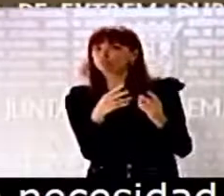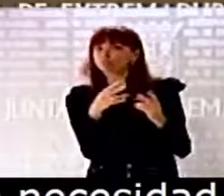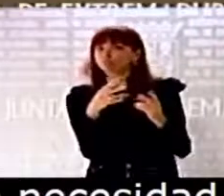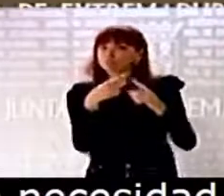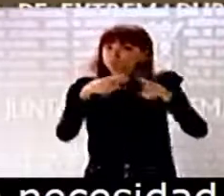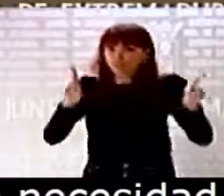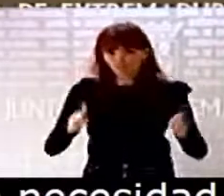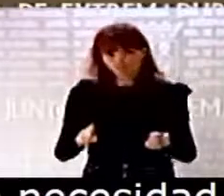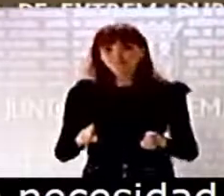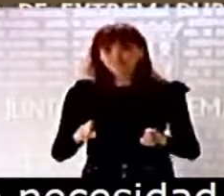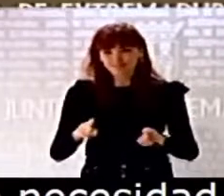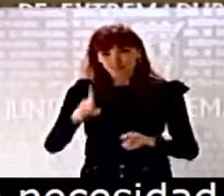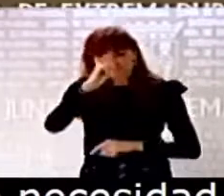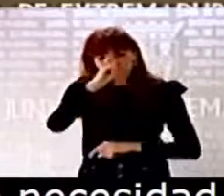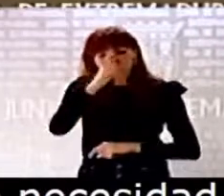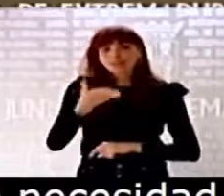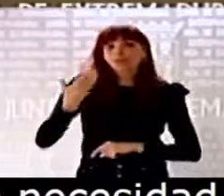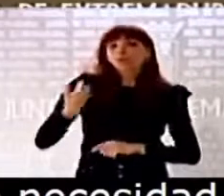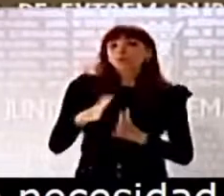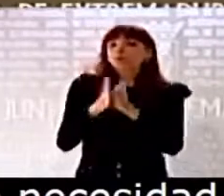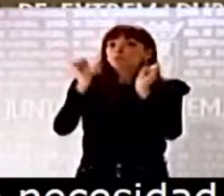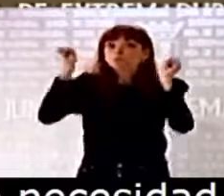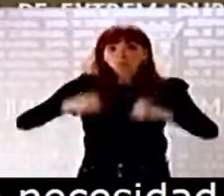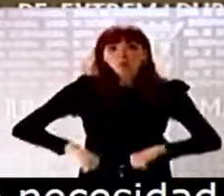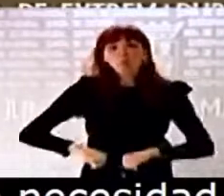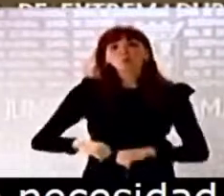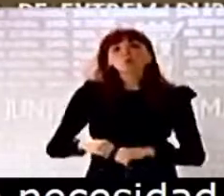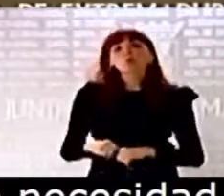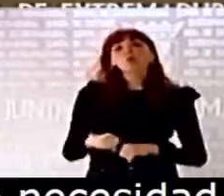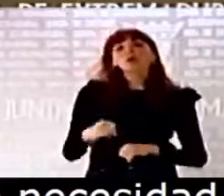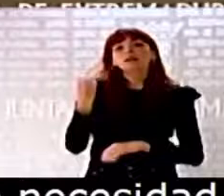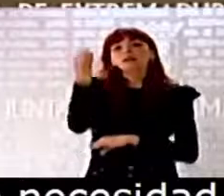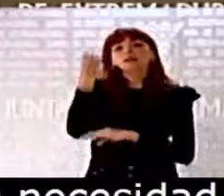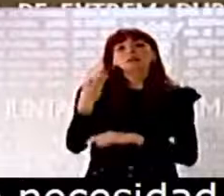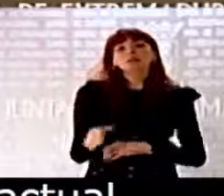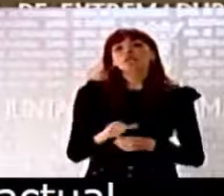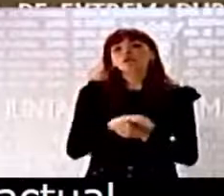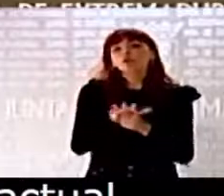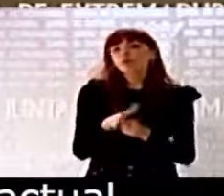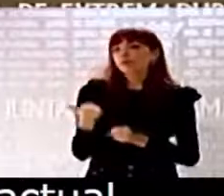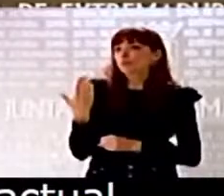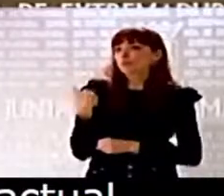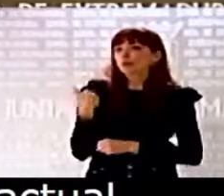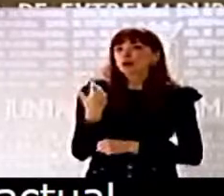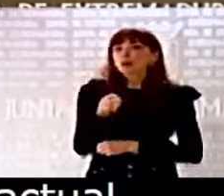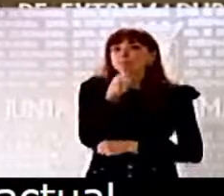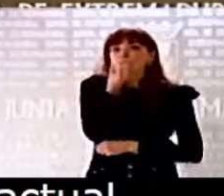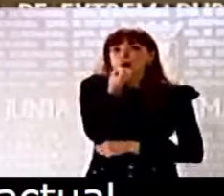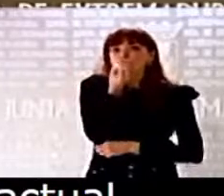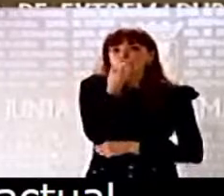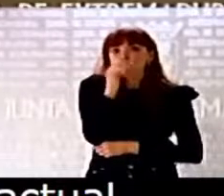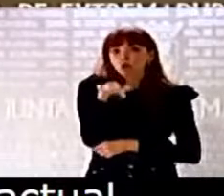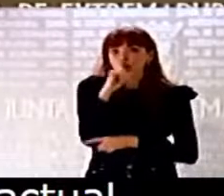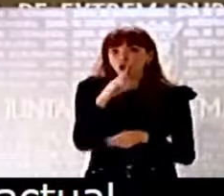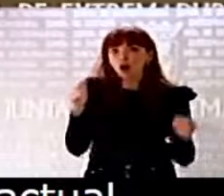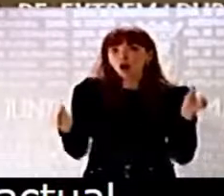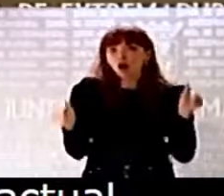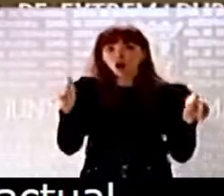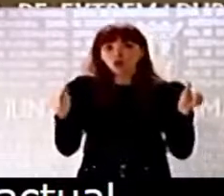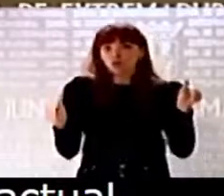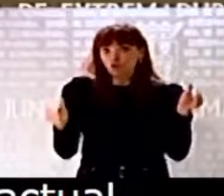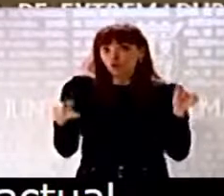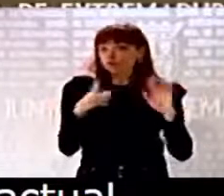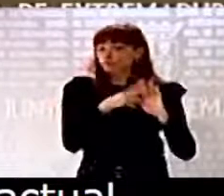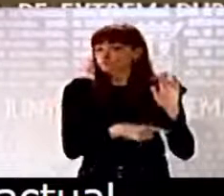COVID, acordamos y recordemos que nos situamos en mayo de este año con esa